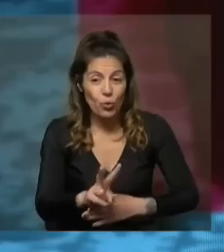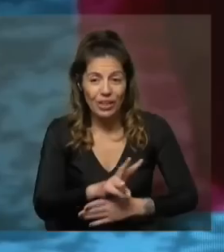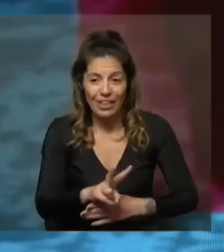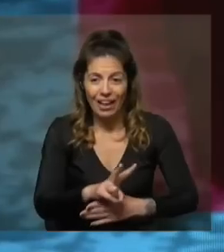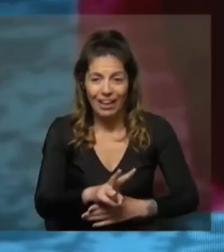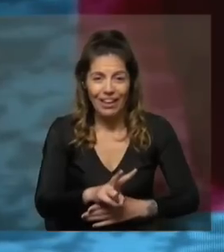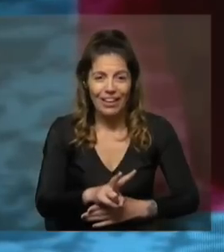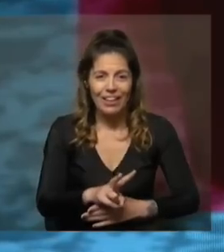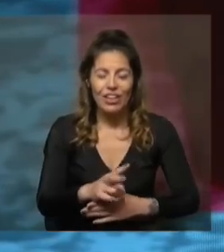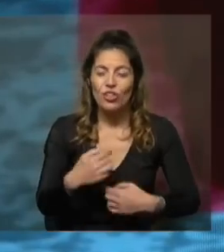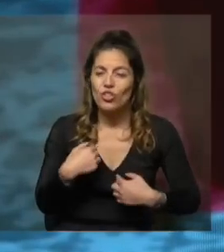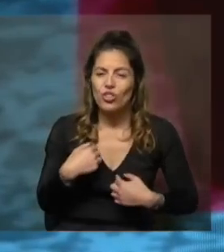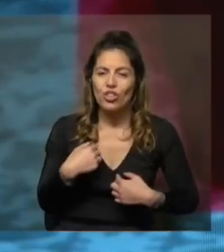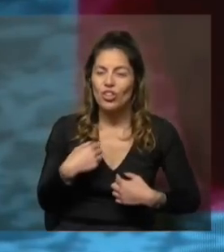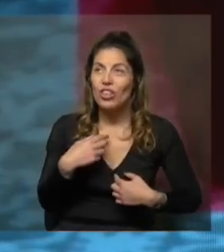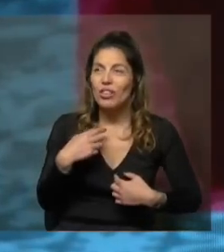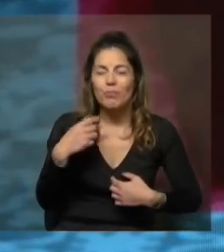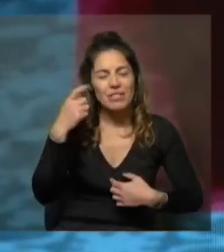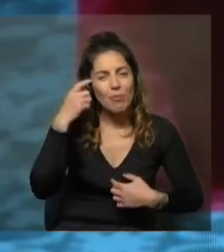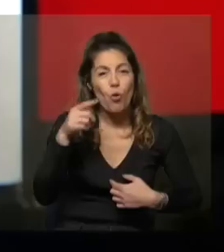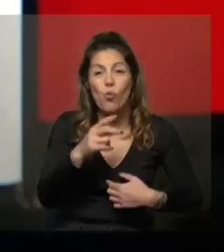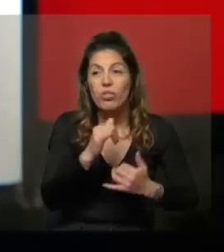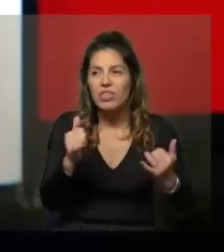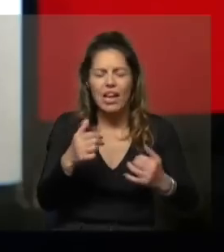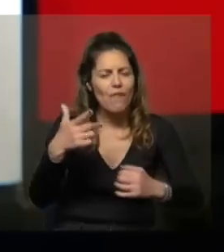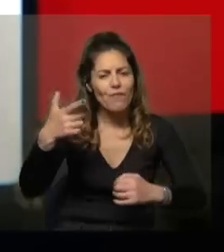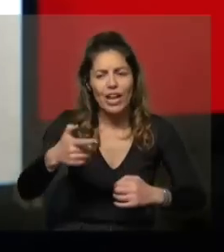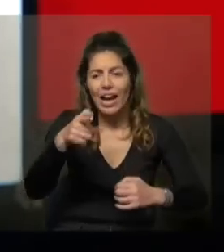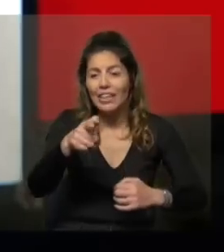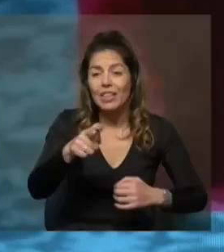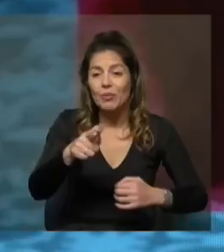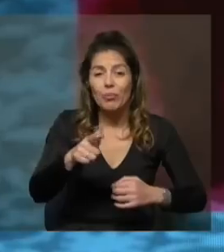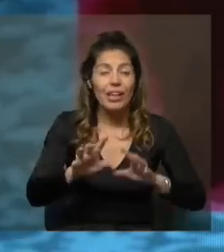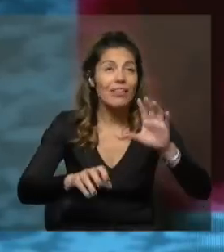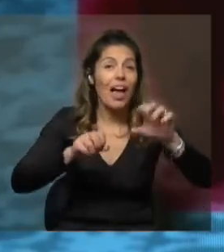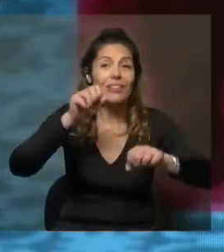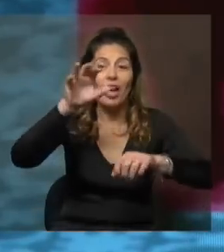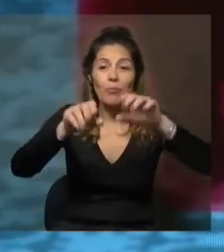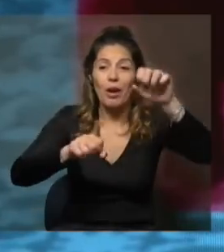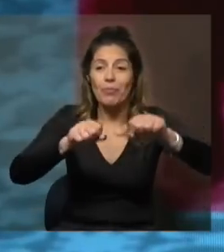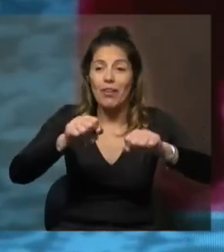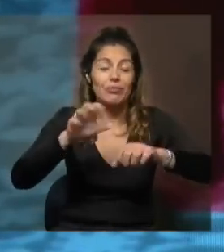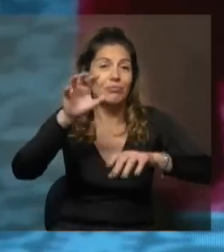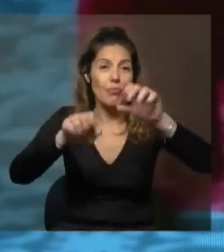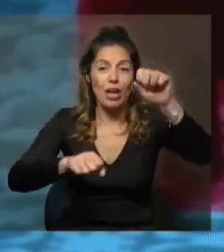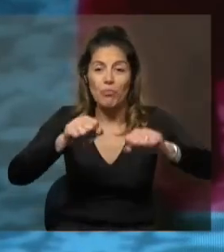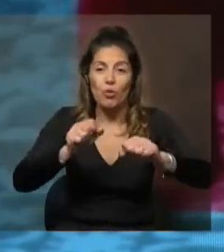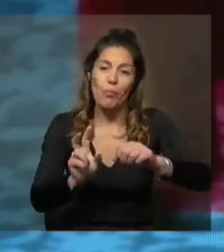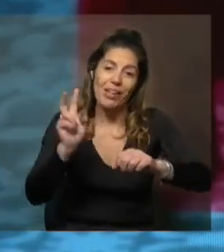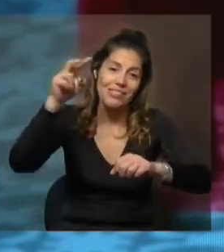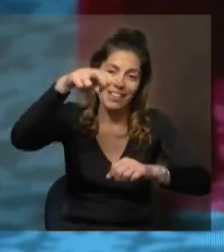es la ciudad de que un día esto le van a pagar un chumbazo porque claro y el audaz iba y trepaba